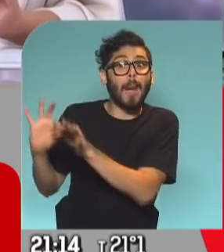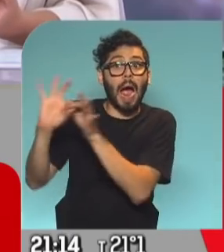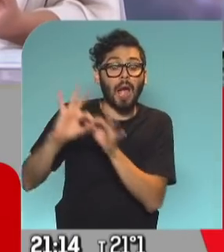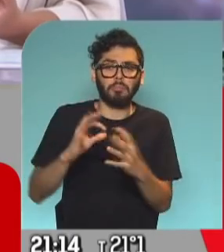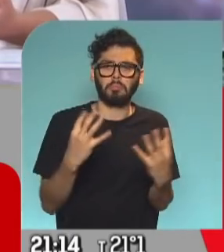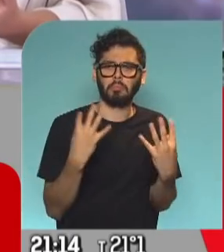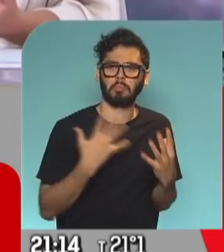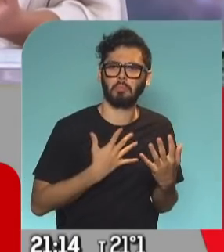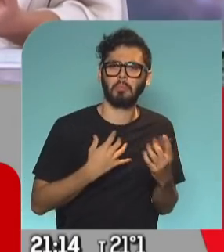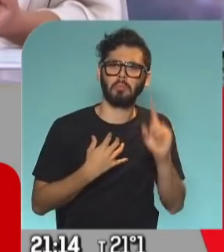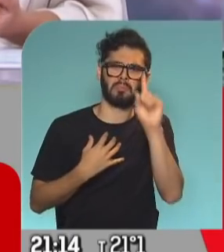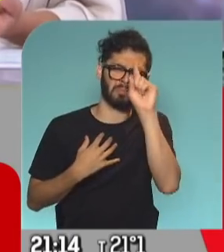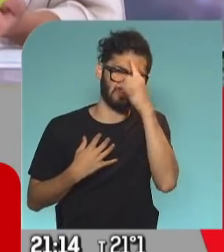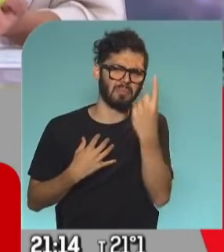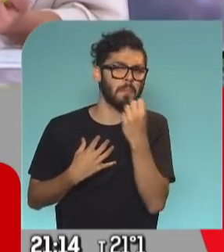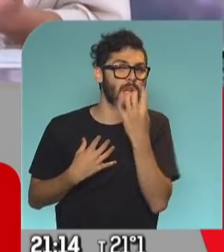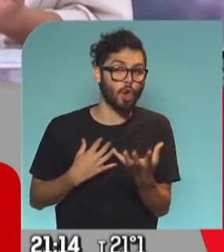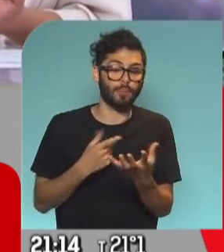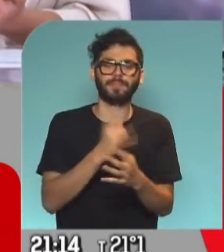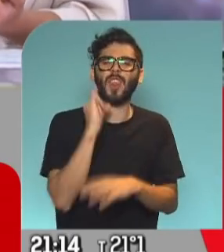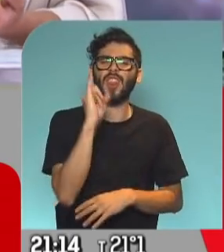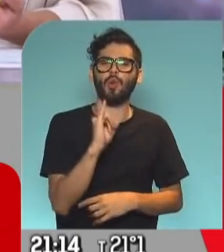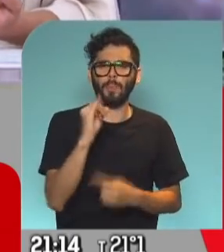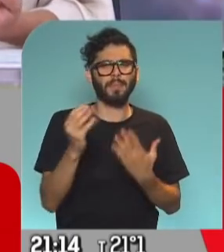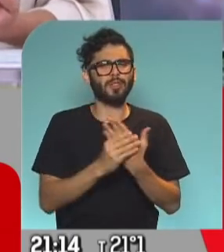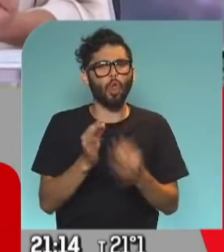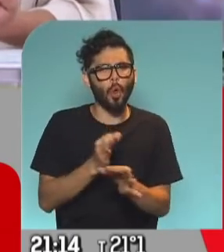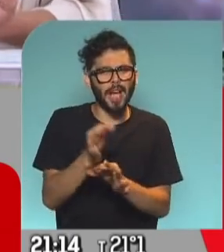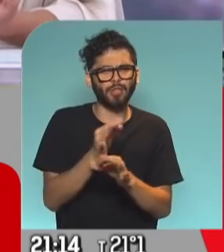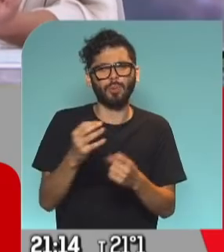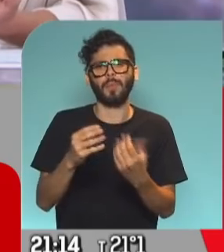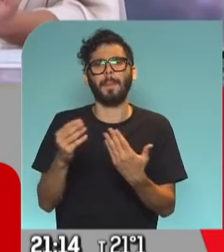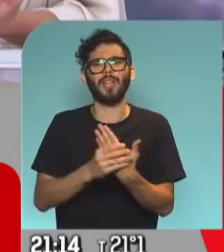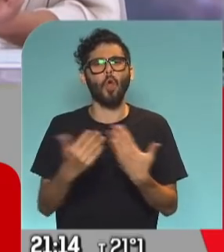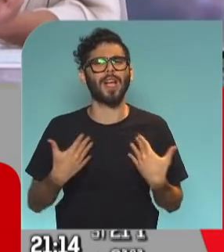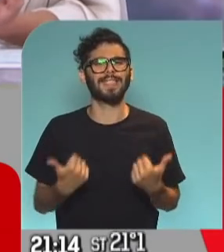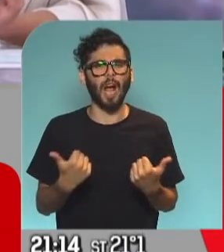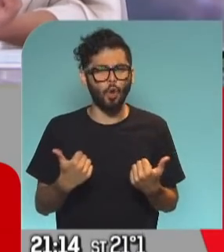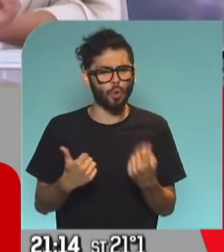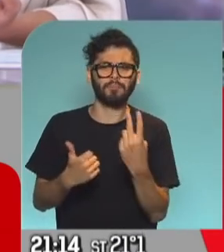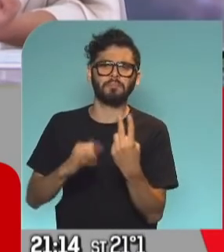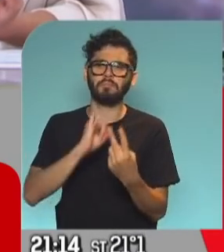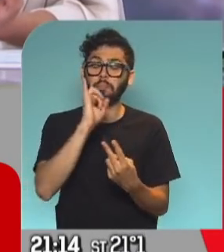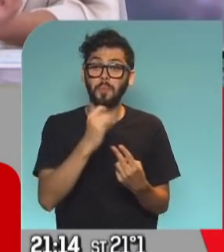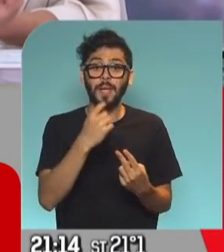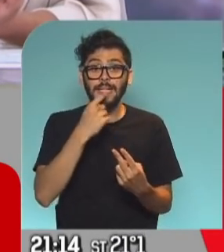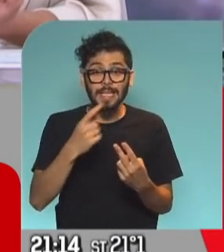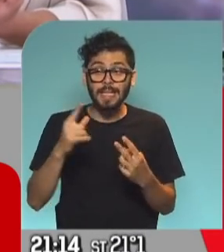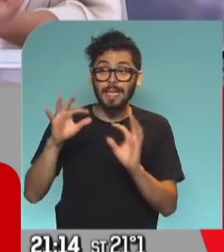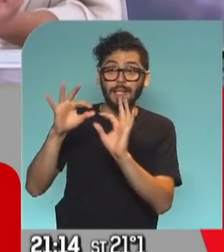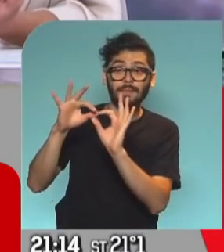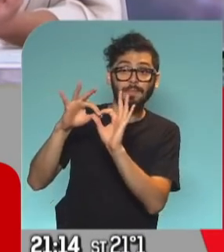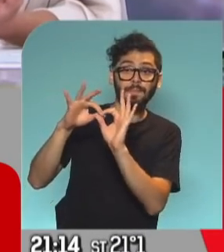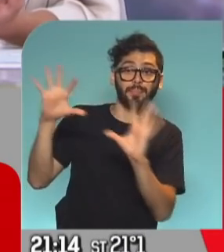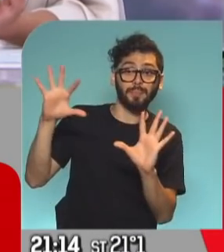en este discurso, lo mencionamos la semana pasada, tanto el ministro de Educación como el ministro de Salud, diciendo que si pudieran avanzar con esto es